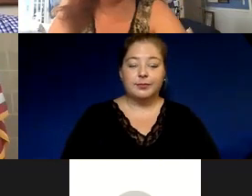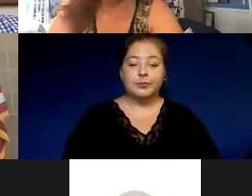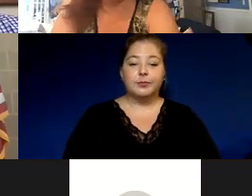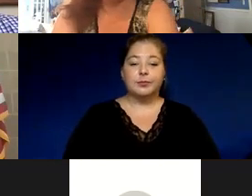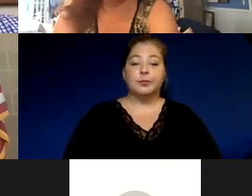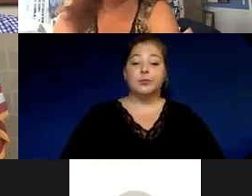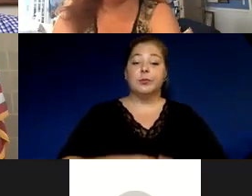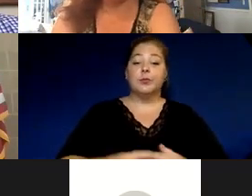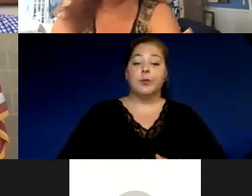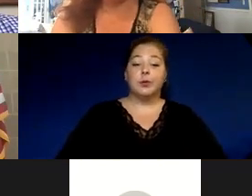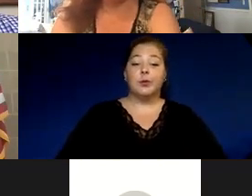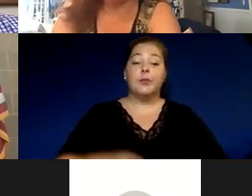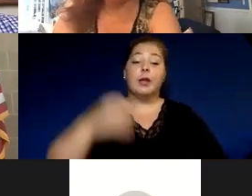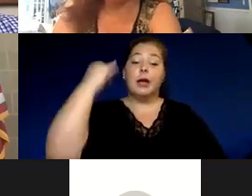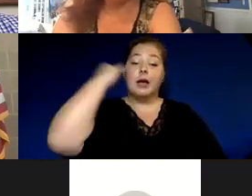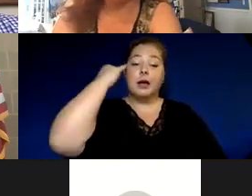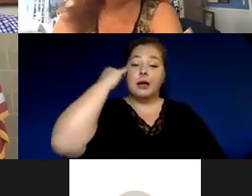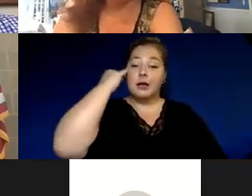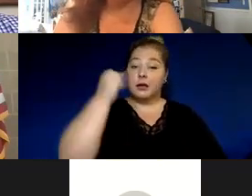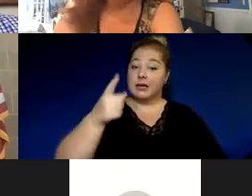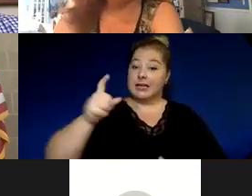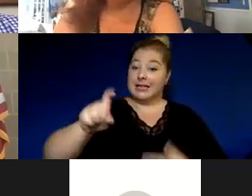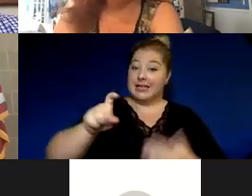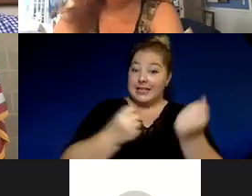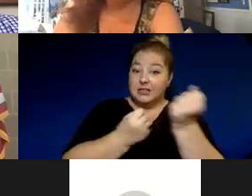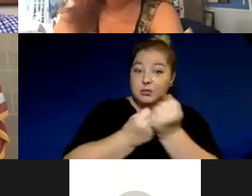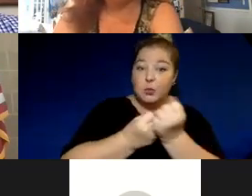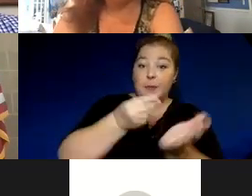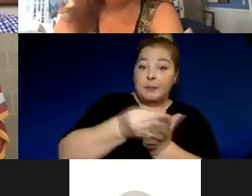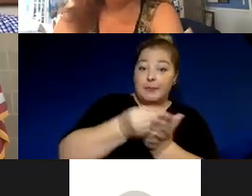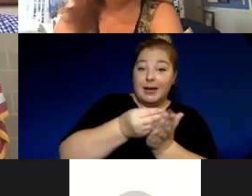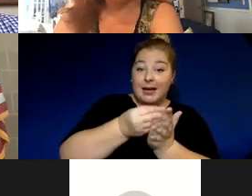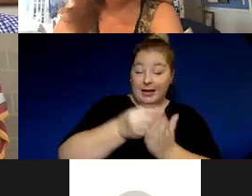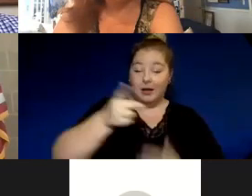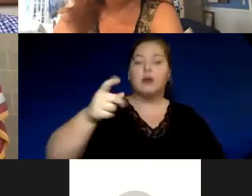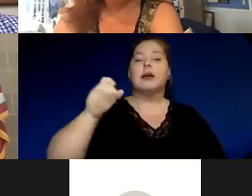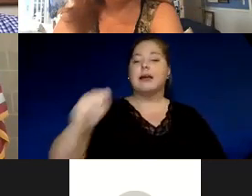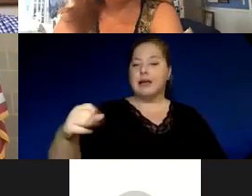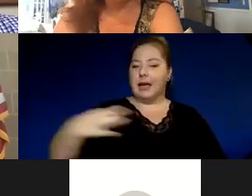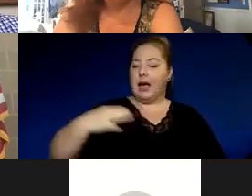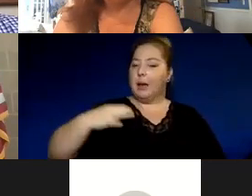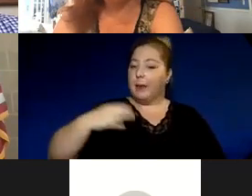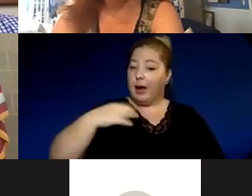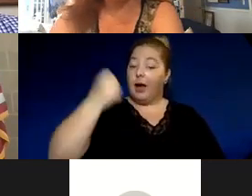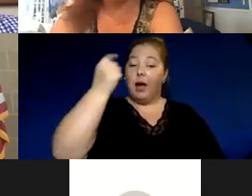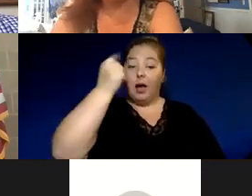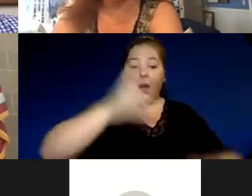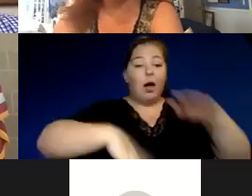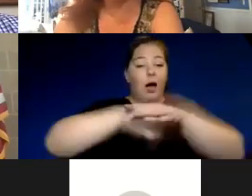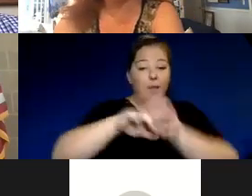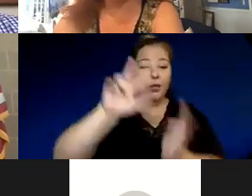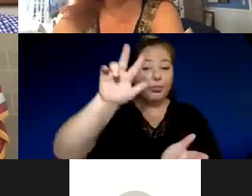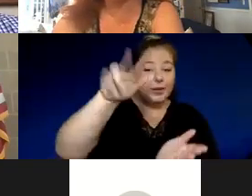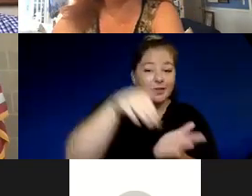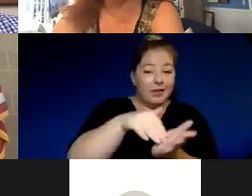Estamos hablando de $3,500 para las personas para que puedan pagar